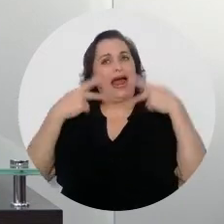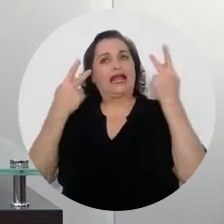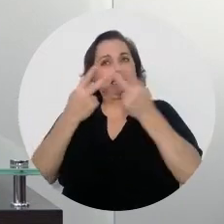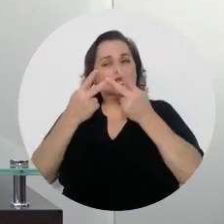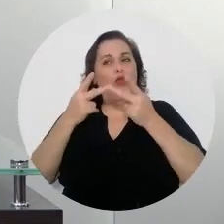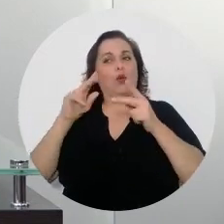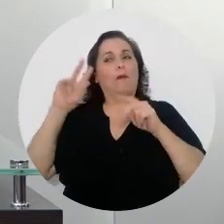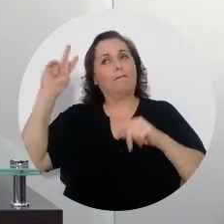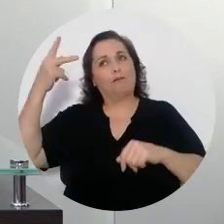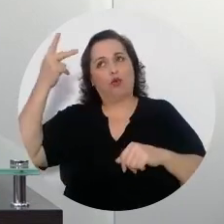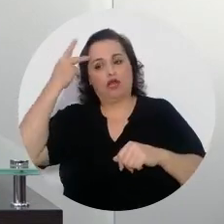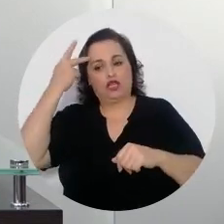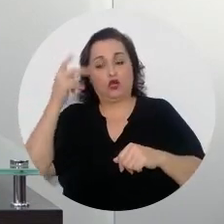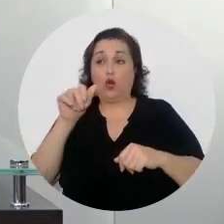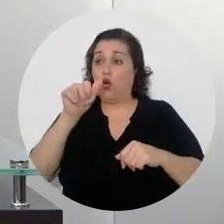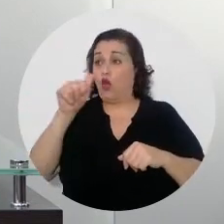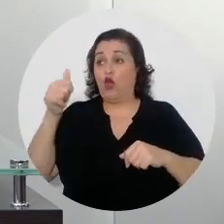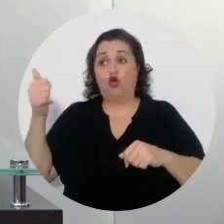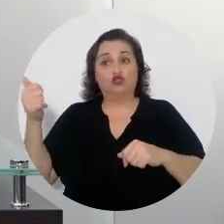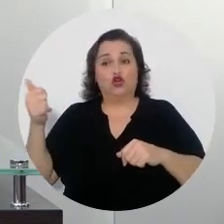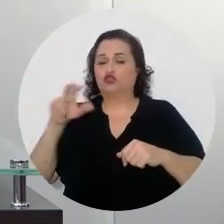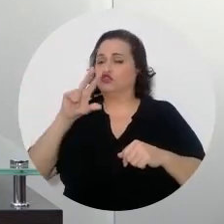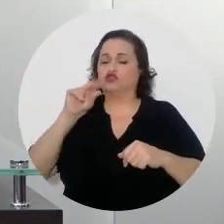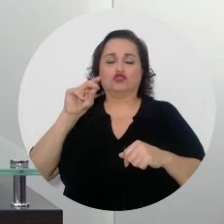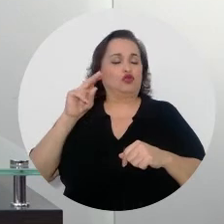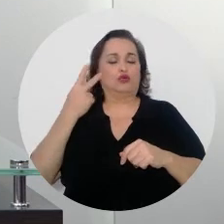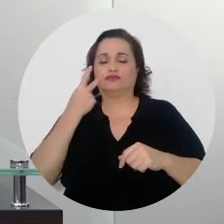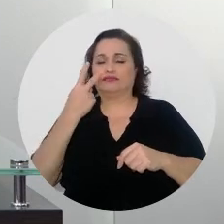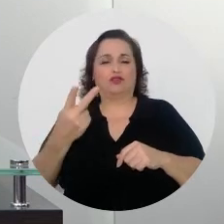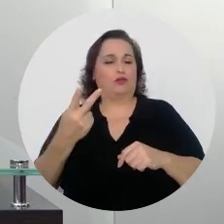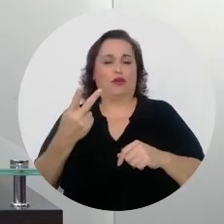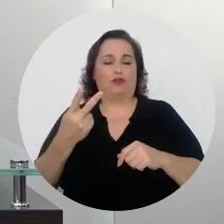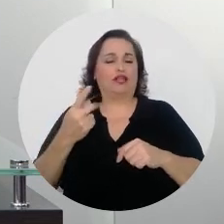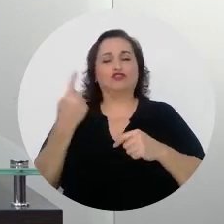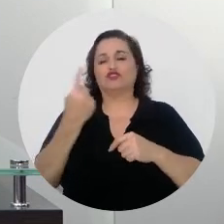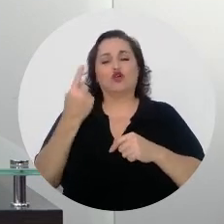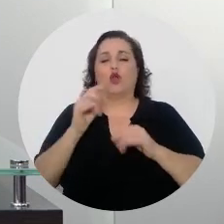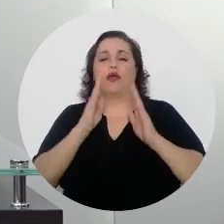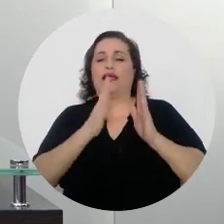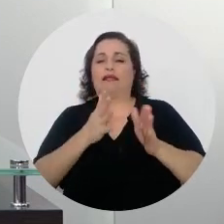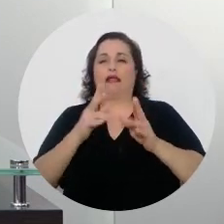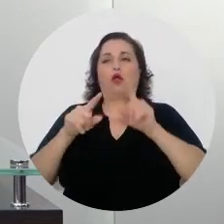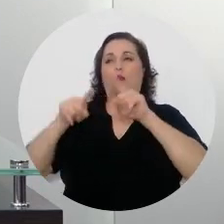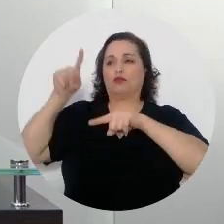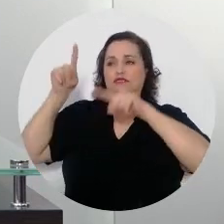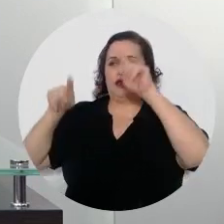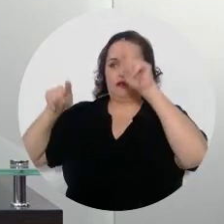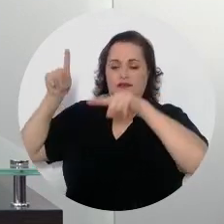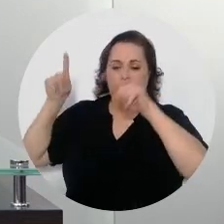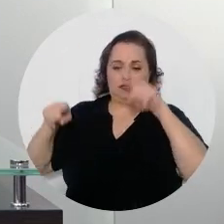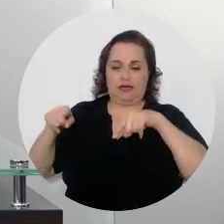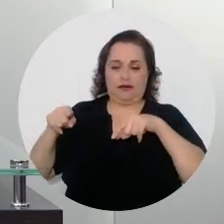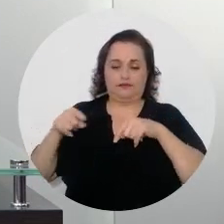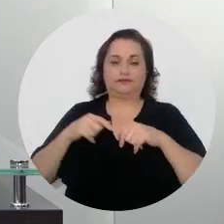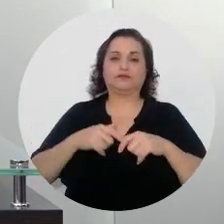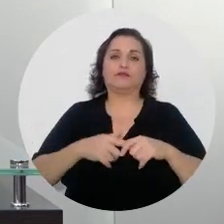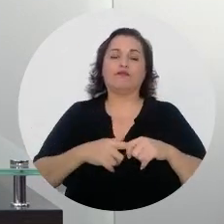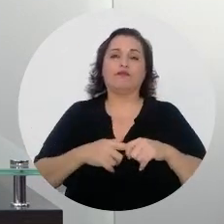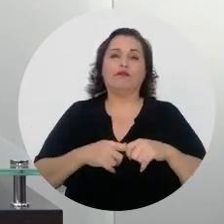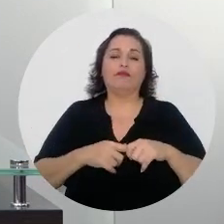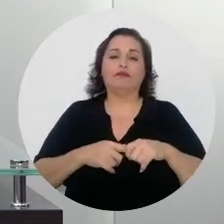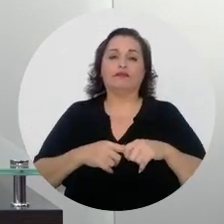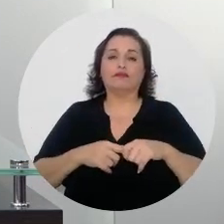un partido político. Los demás, como les digo, únicamente quedan como una estadística.